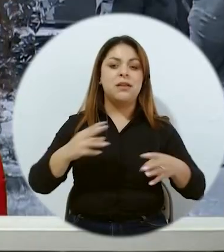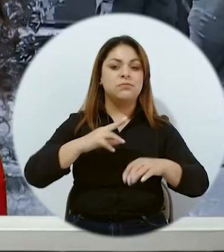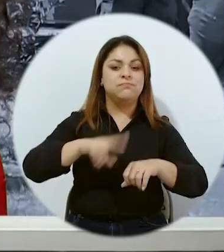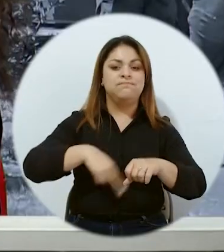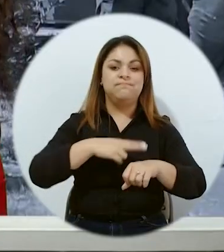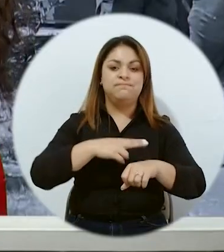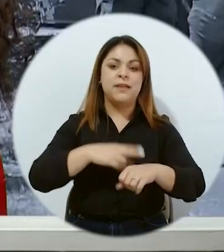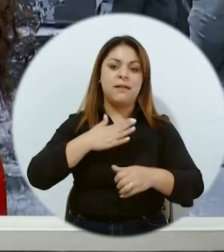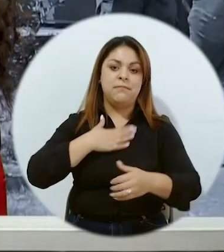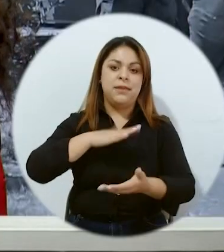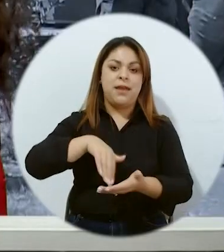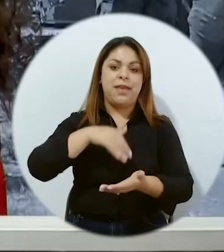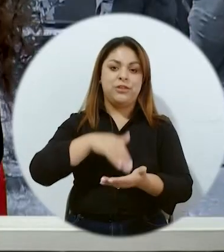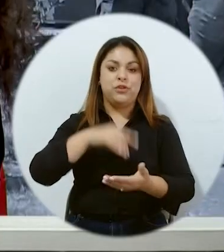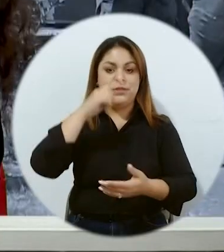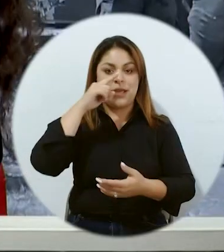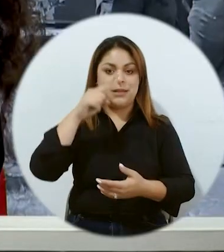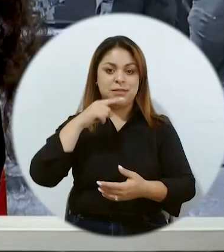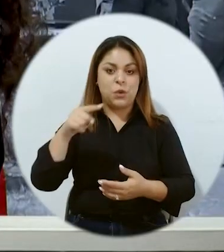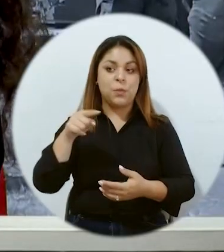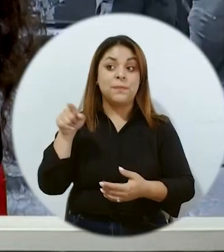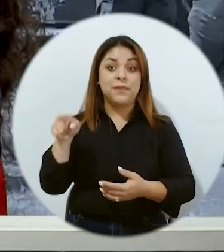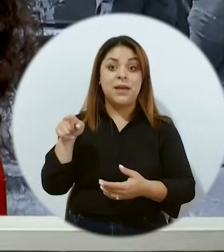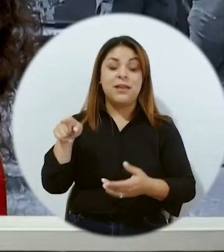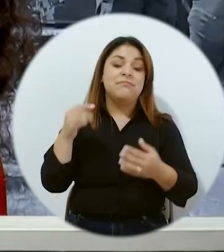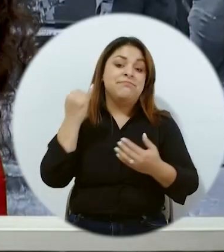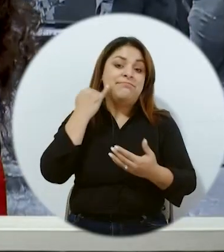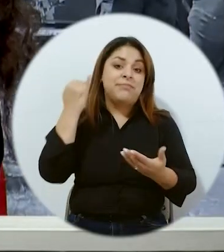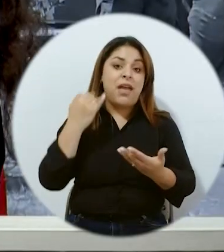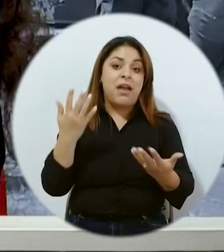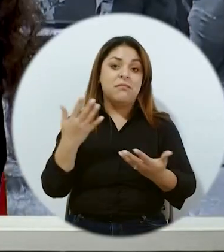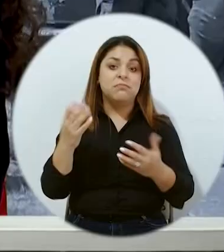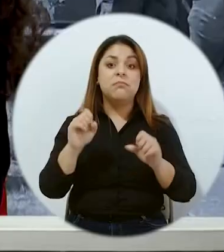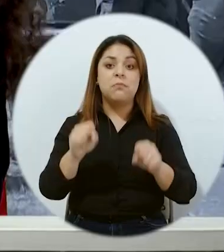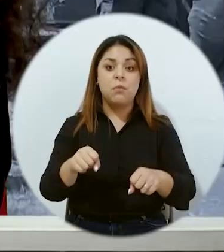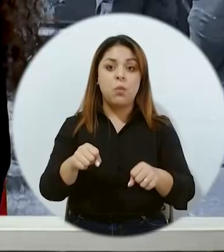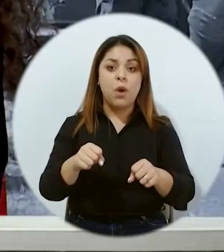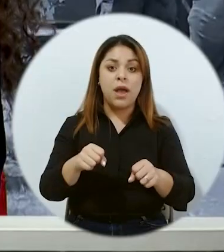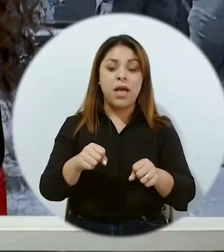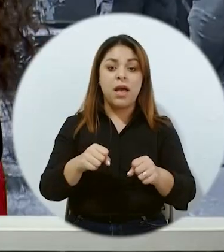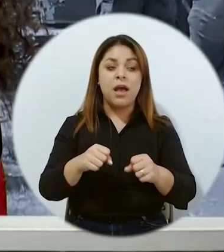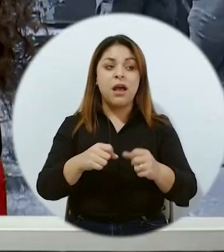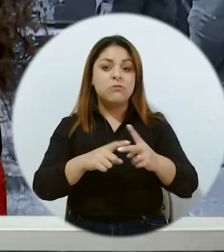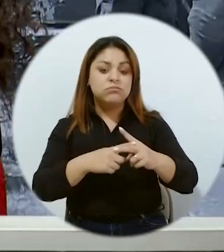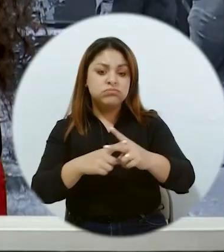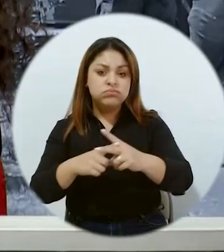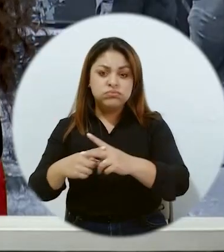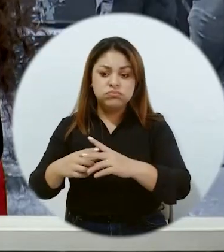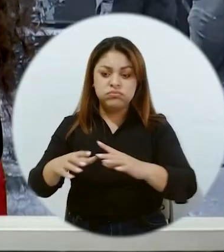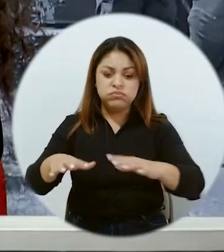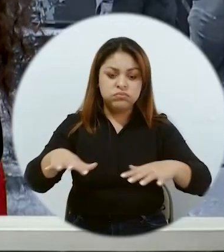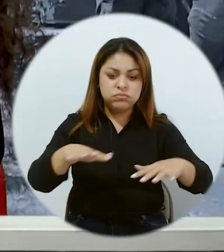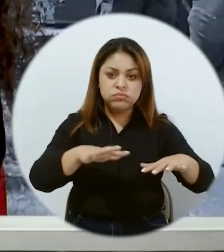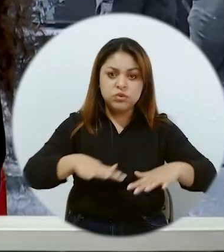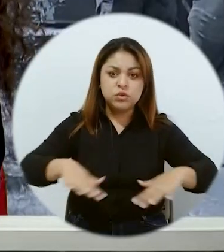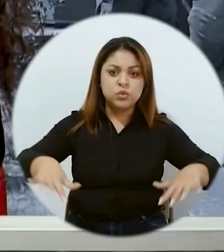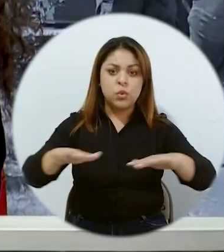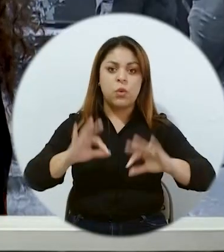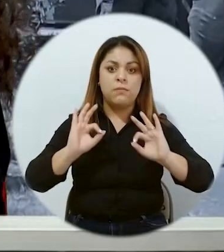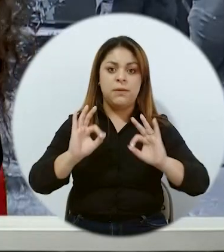Sarcero. La idea es que se pueda procesar por medio del grupo de mujeres, ¿verdad?